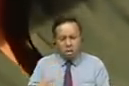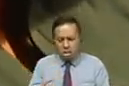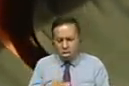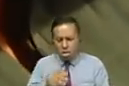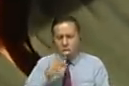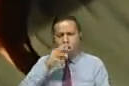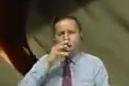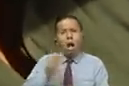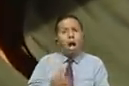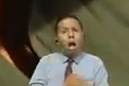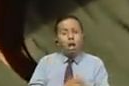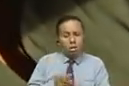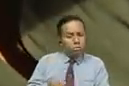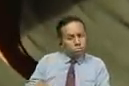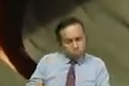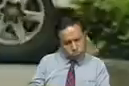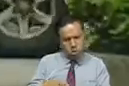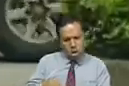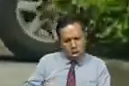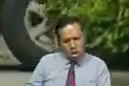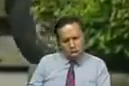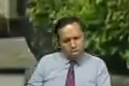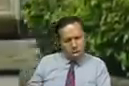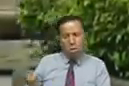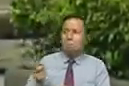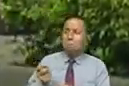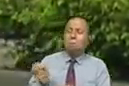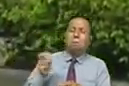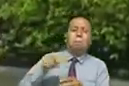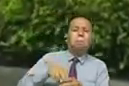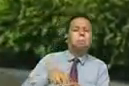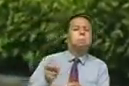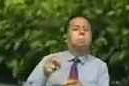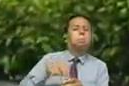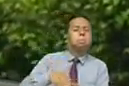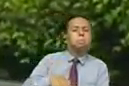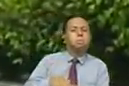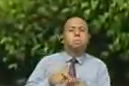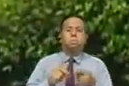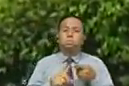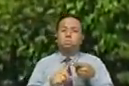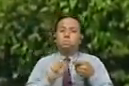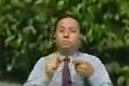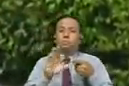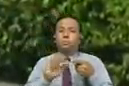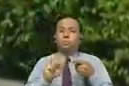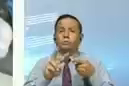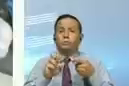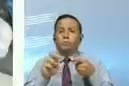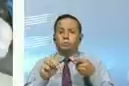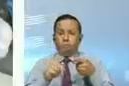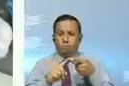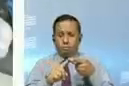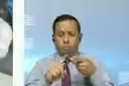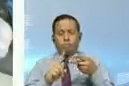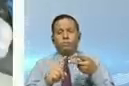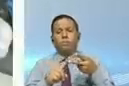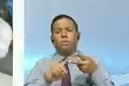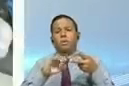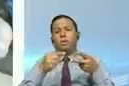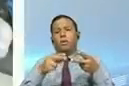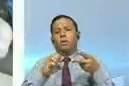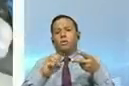hicieron meter adentro que limpia. Dos ciudadanos de 22 años identificados como Steven Moreno Salazar y Giovanni Cedeño